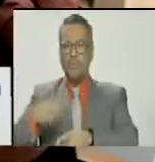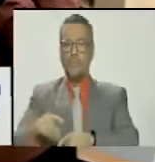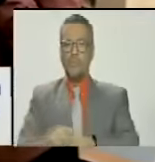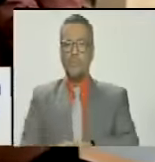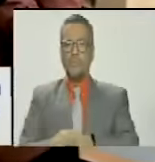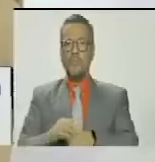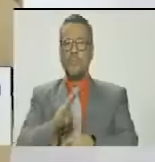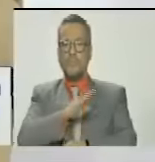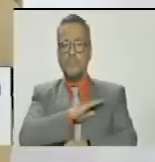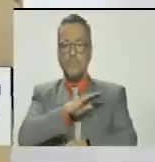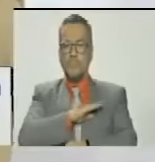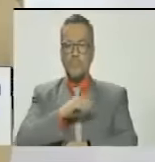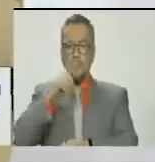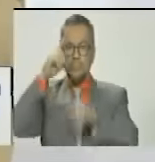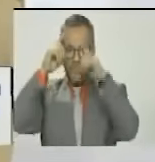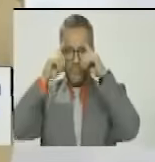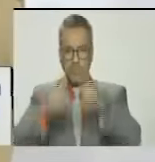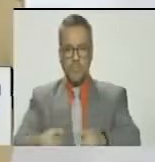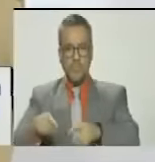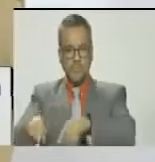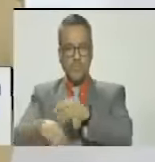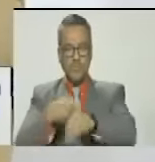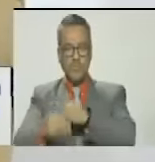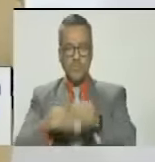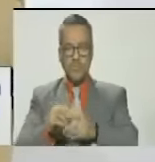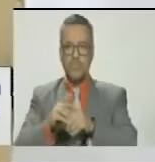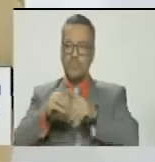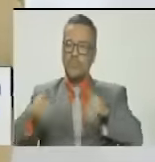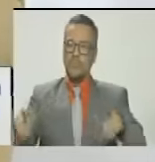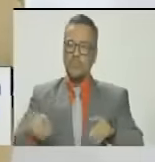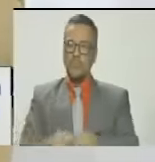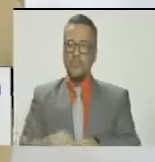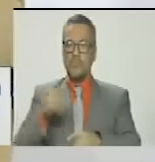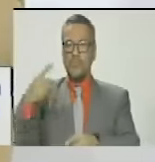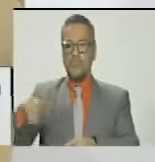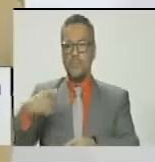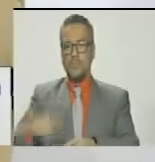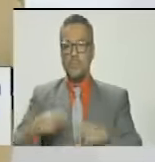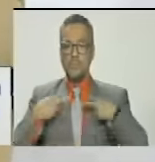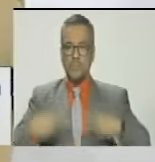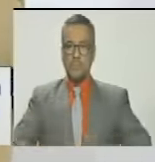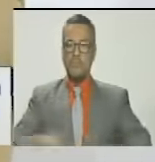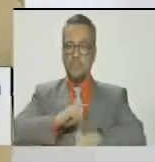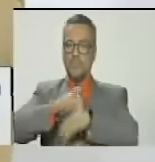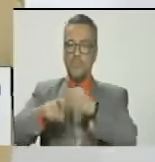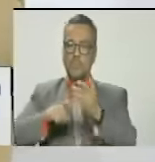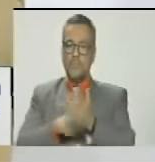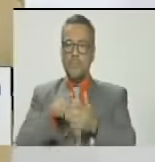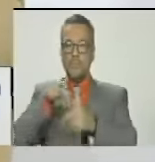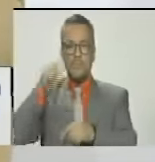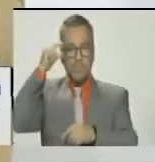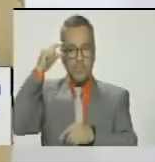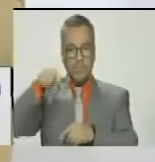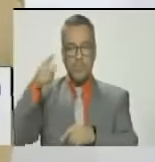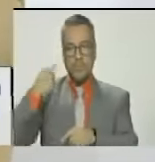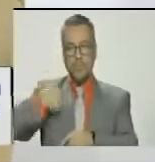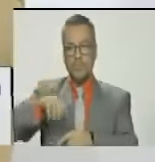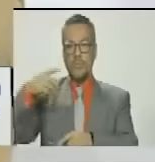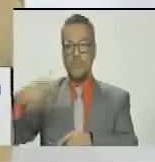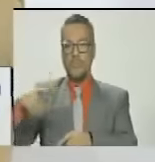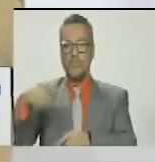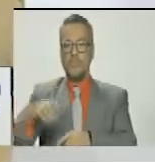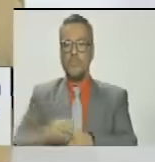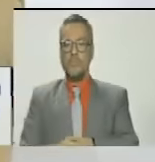la autodeterminación, a la soberanía, a la independencia, su derecho a la vida plena, y que hoy ostenta el